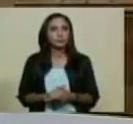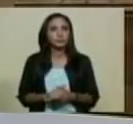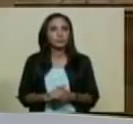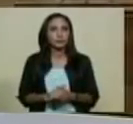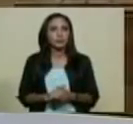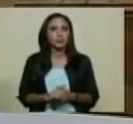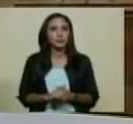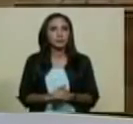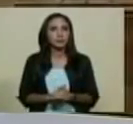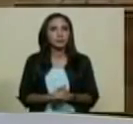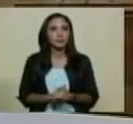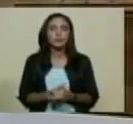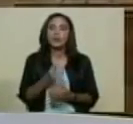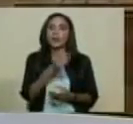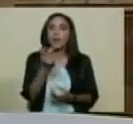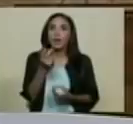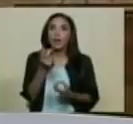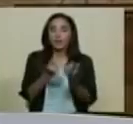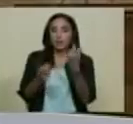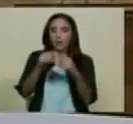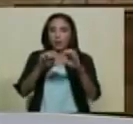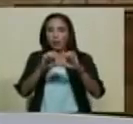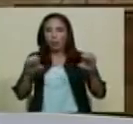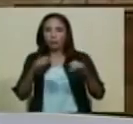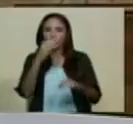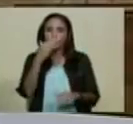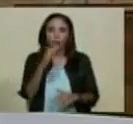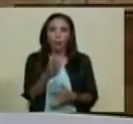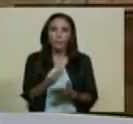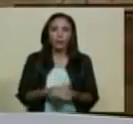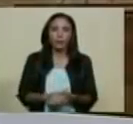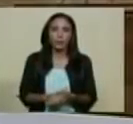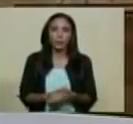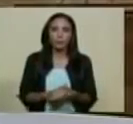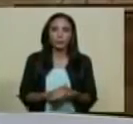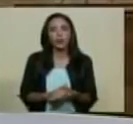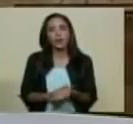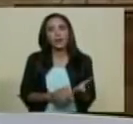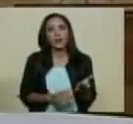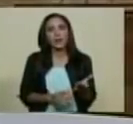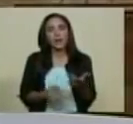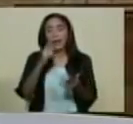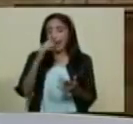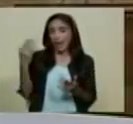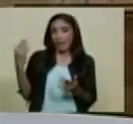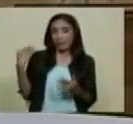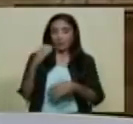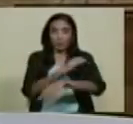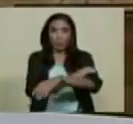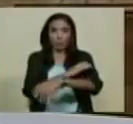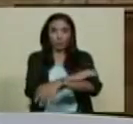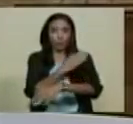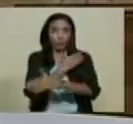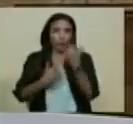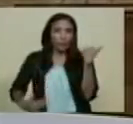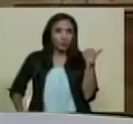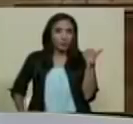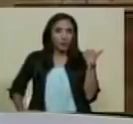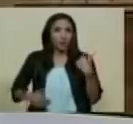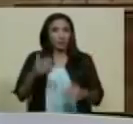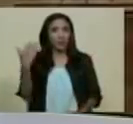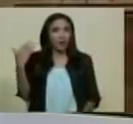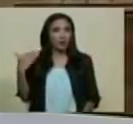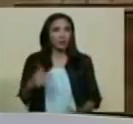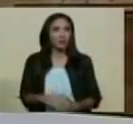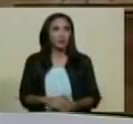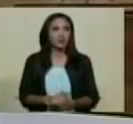La inversión en educación durante el periodo de gobiernos burgueses, donde la oligarquía tuvo el